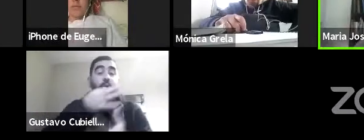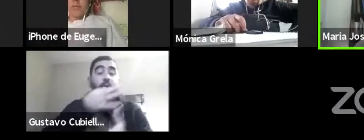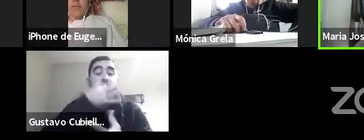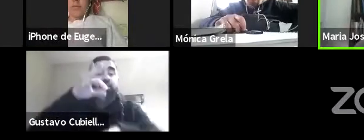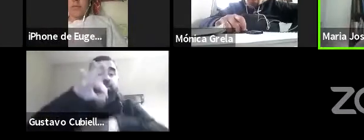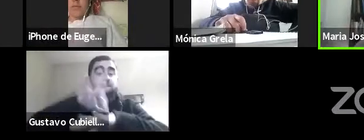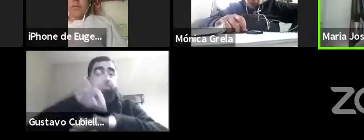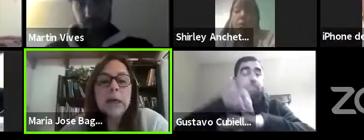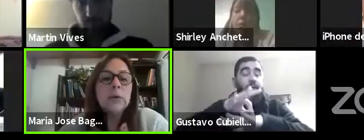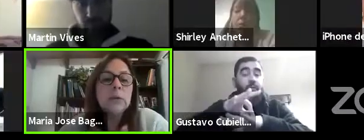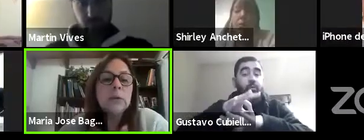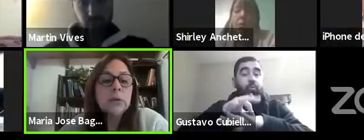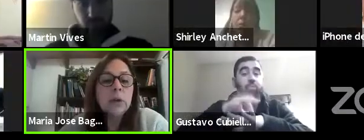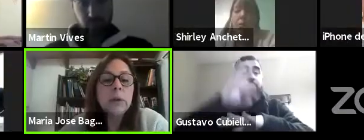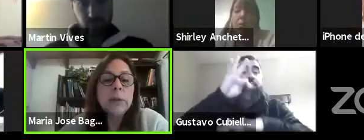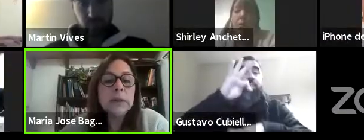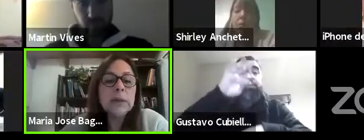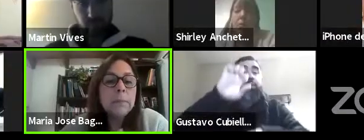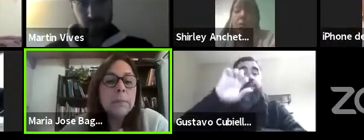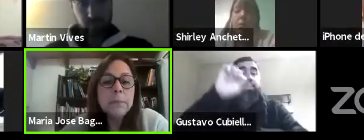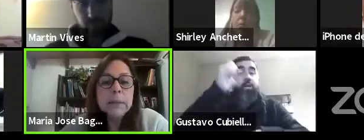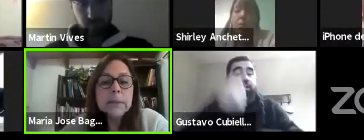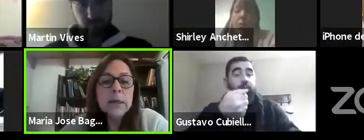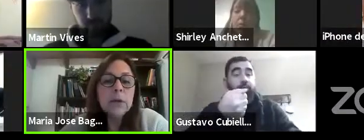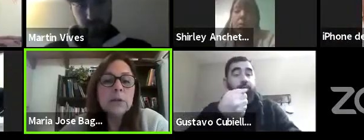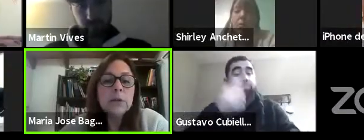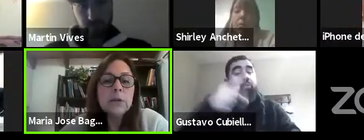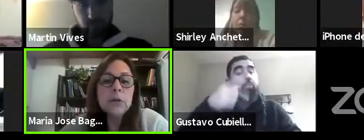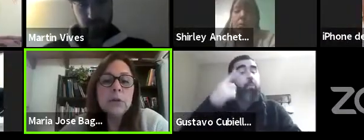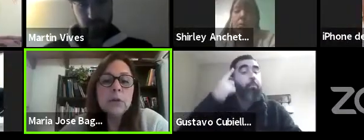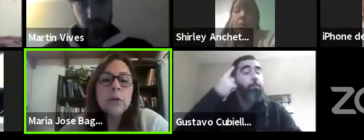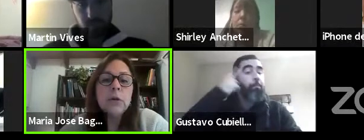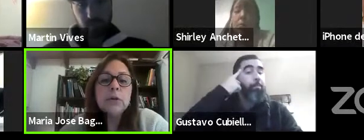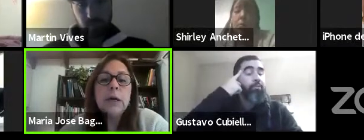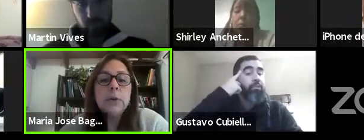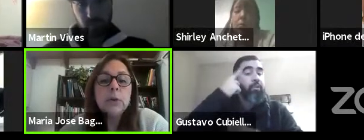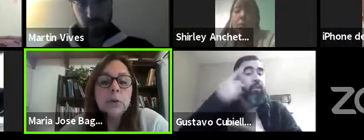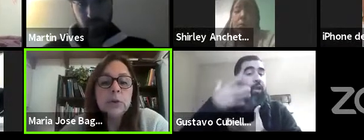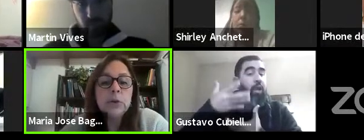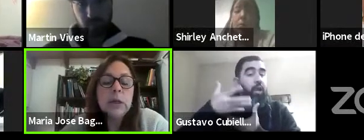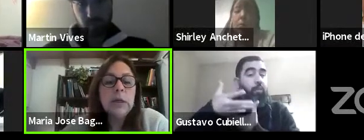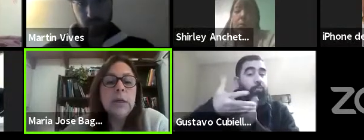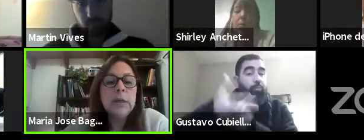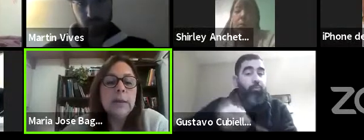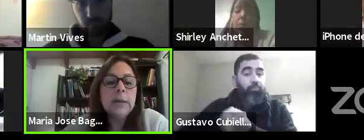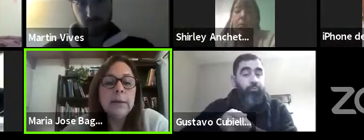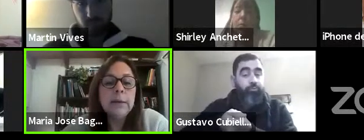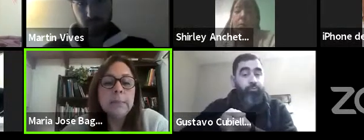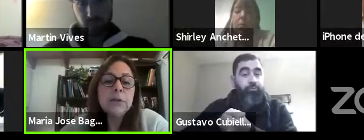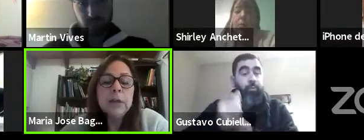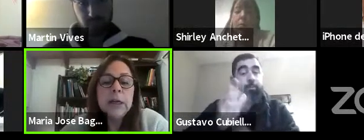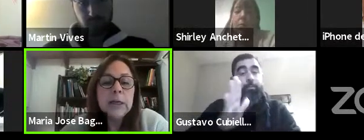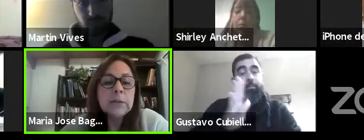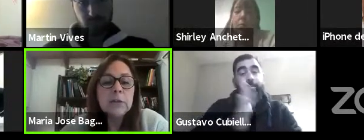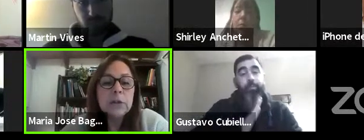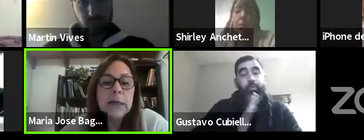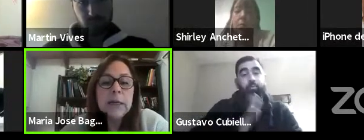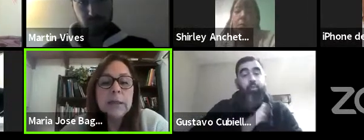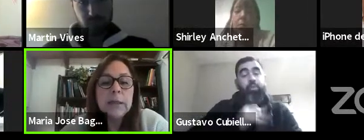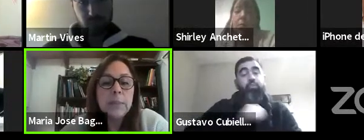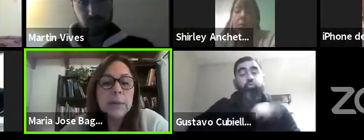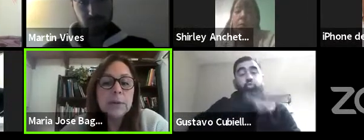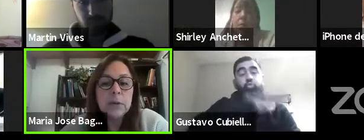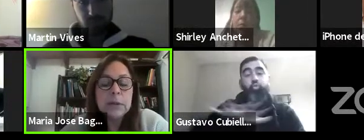con trastornos del espectro autista, para pensar en lo que son los apoyos personales y sociales de